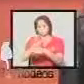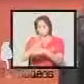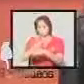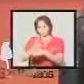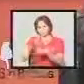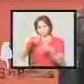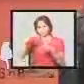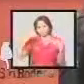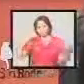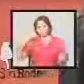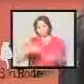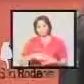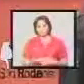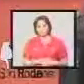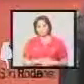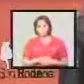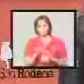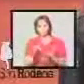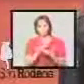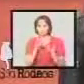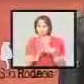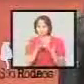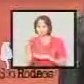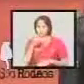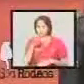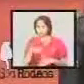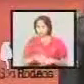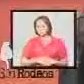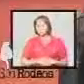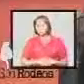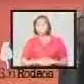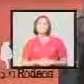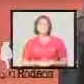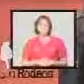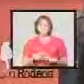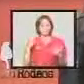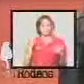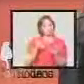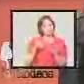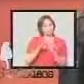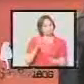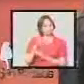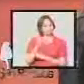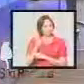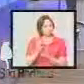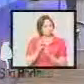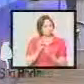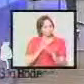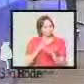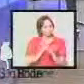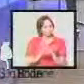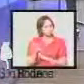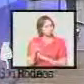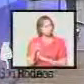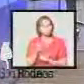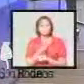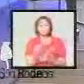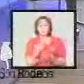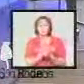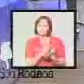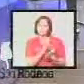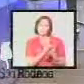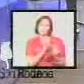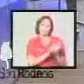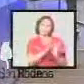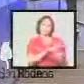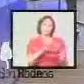para lo que es banca de desarrollo, ¿verdad? Para la banca de desarrollo. Sí, pero dejemos la banca para después,